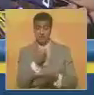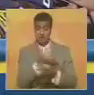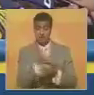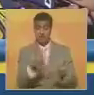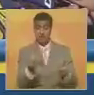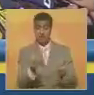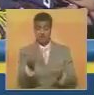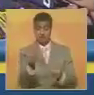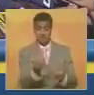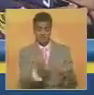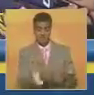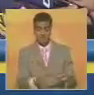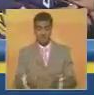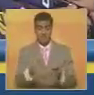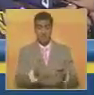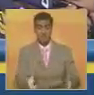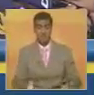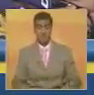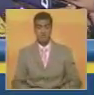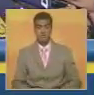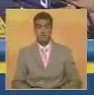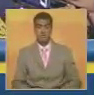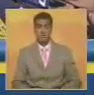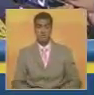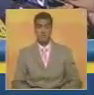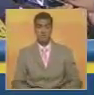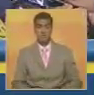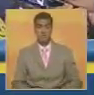recursos lleguen a las regiones y municipios.